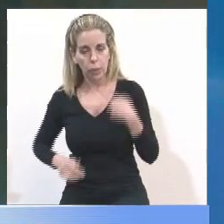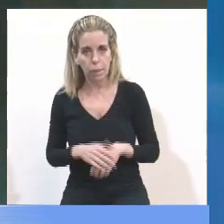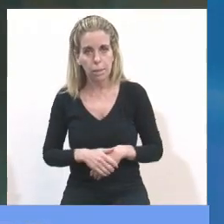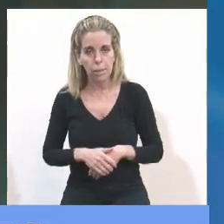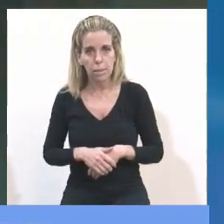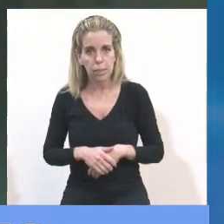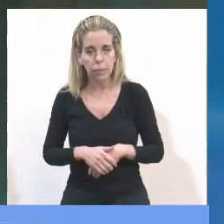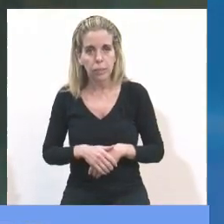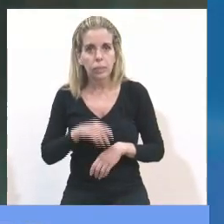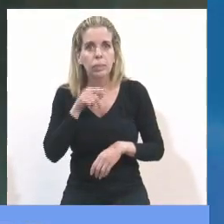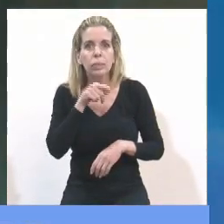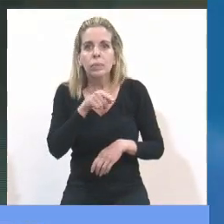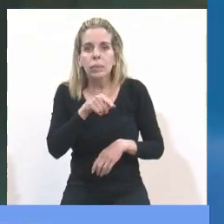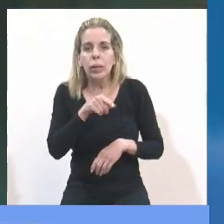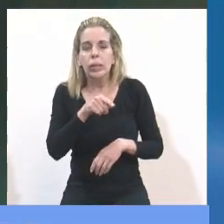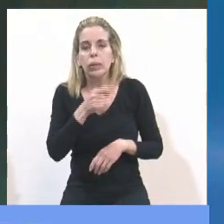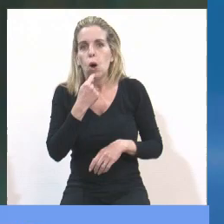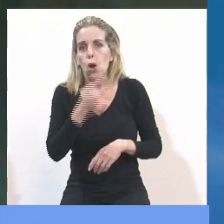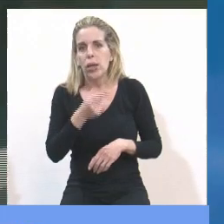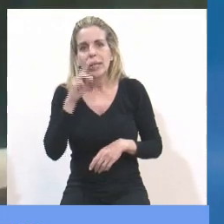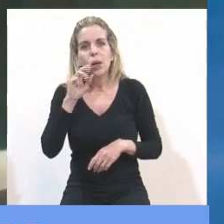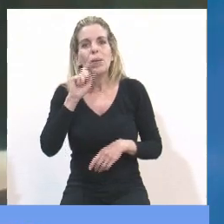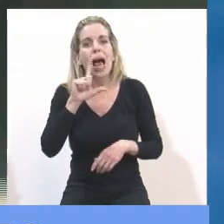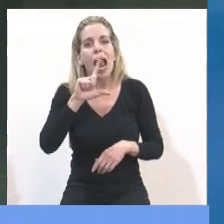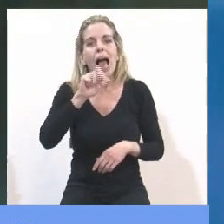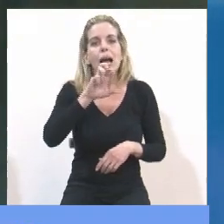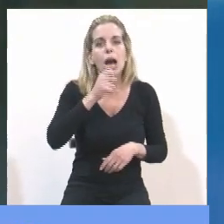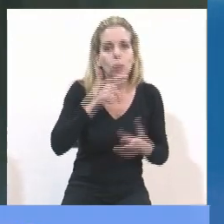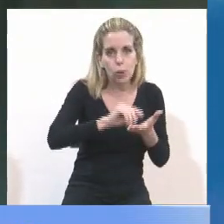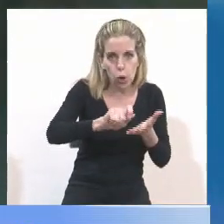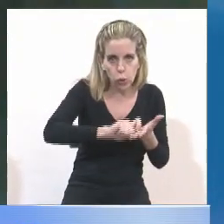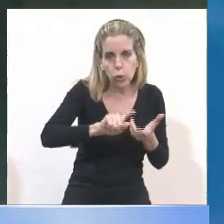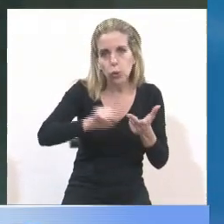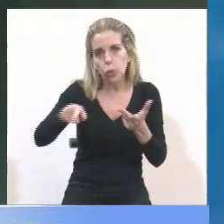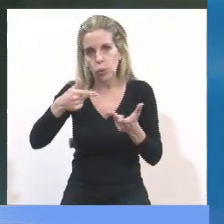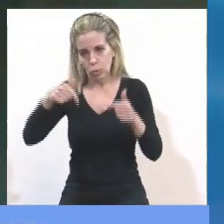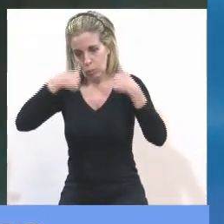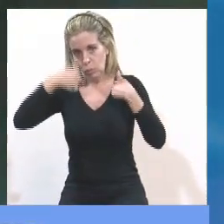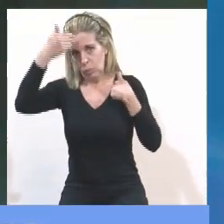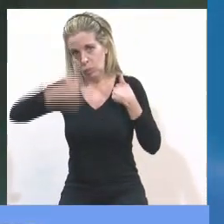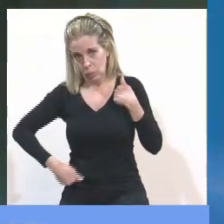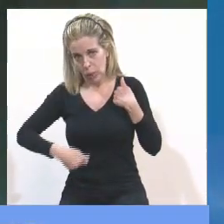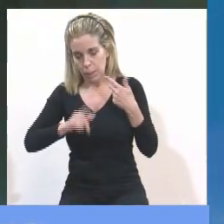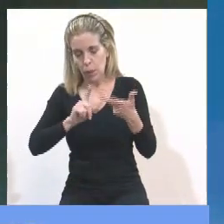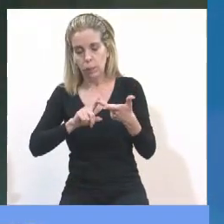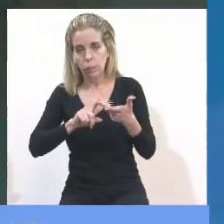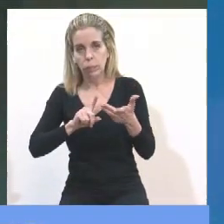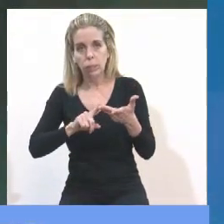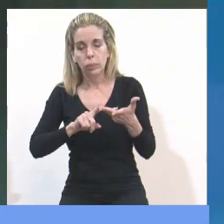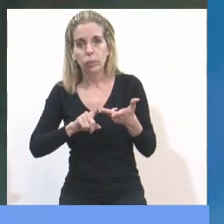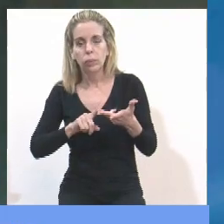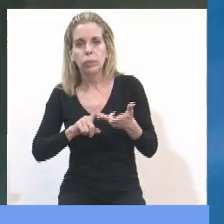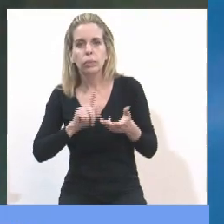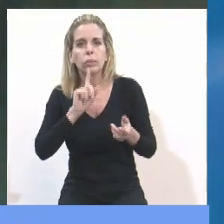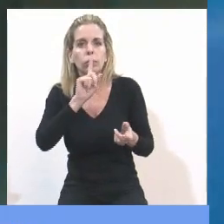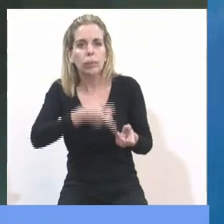Y esto no solamente lo dice Vidal Campos, no solamente lo dice esta senadora, no solamente es